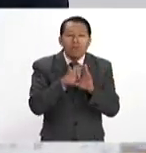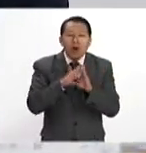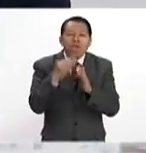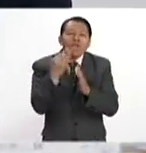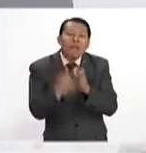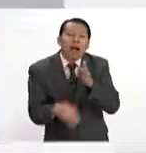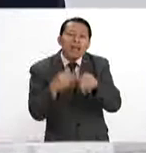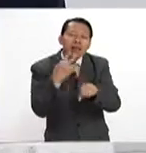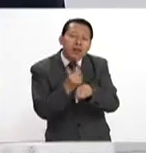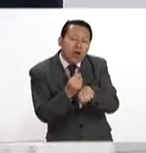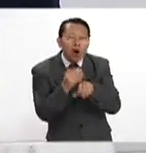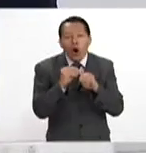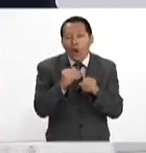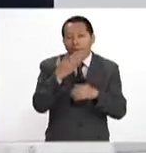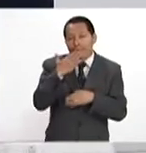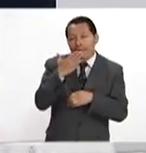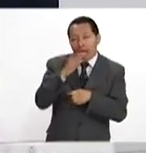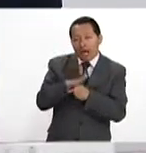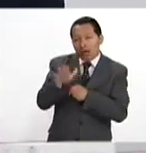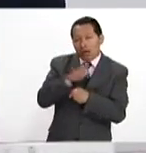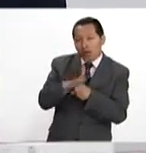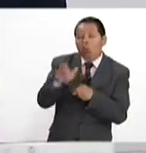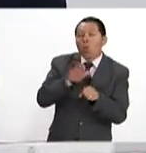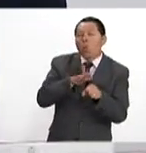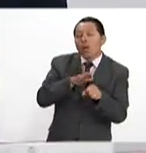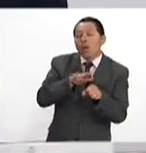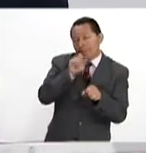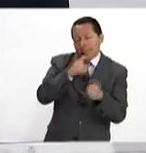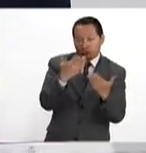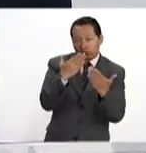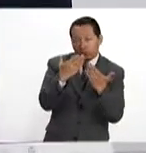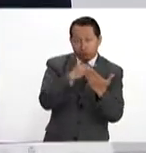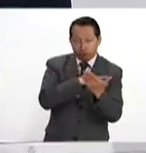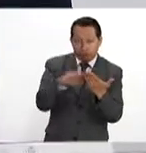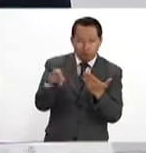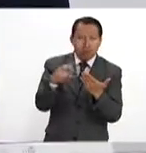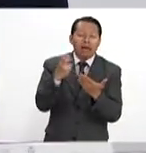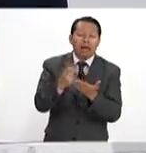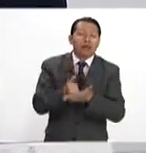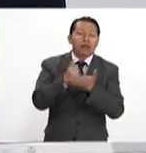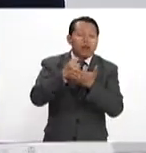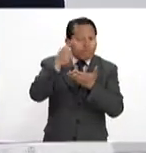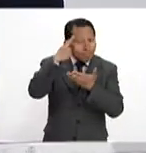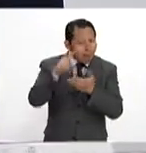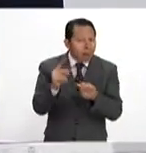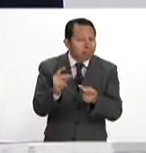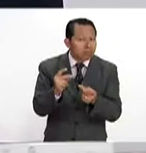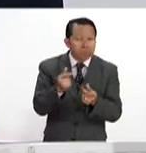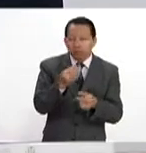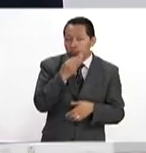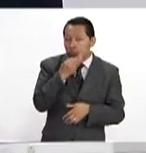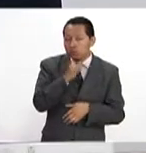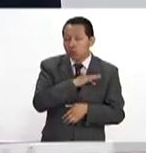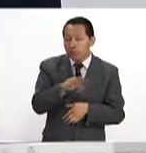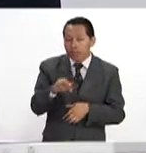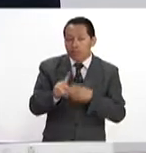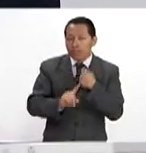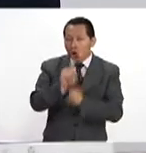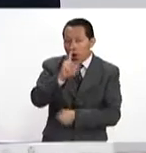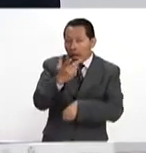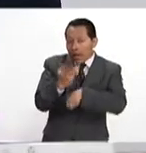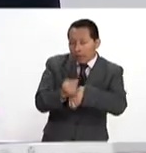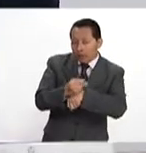las fortalezas. Es un mecanismo muy poderoso para reaccionar rápido y resolver problemas que